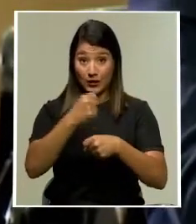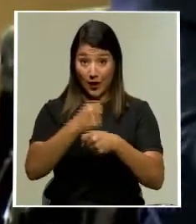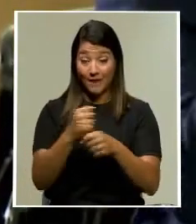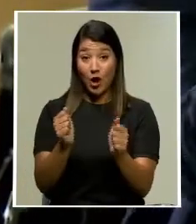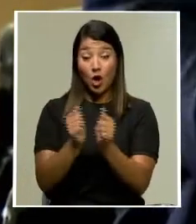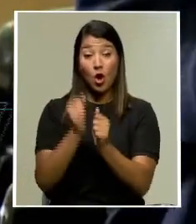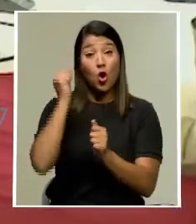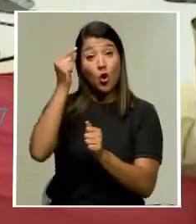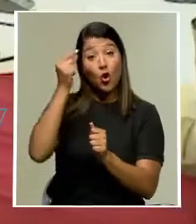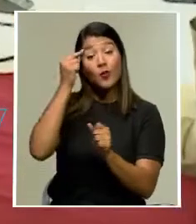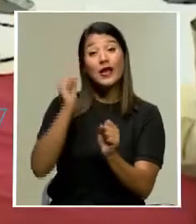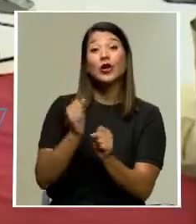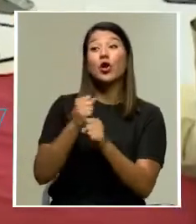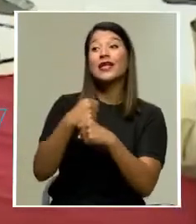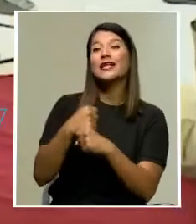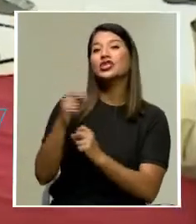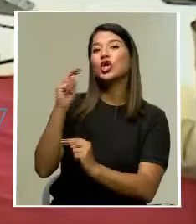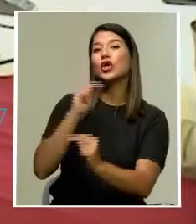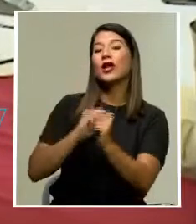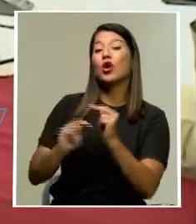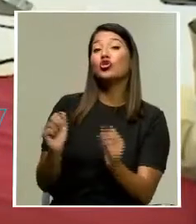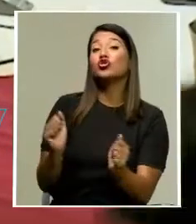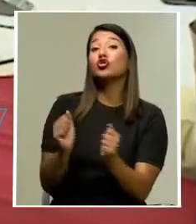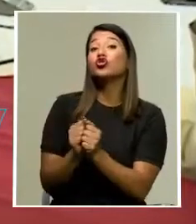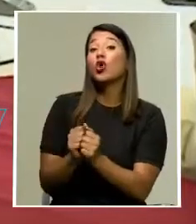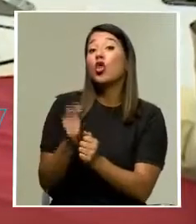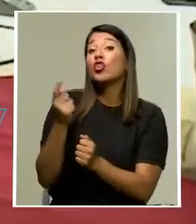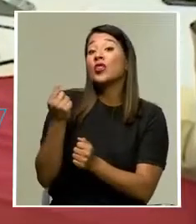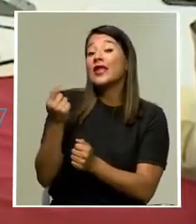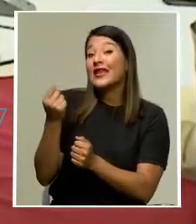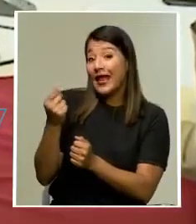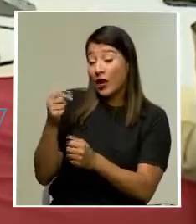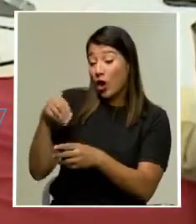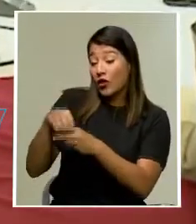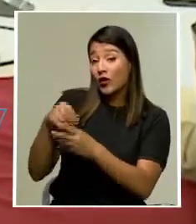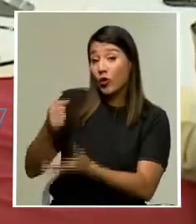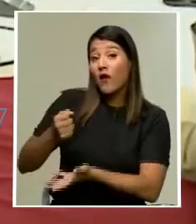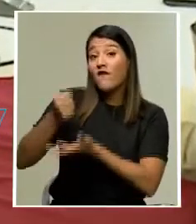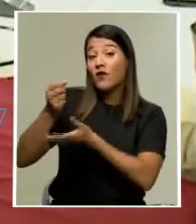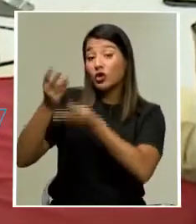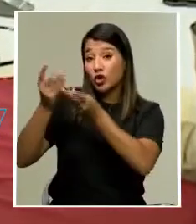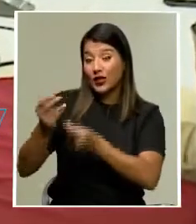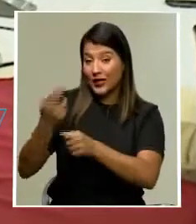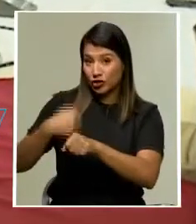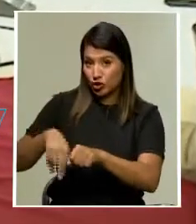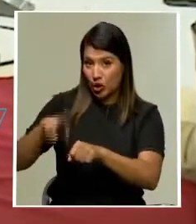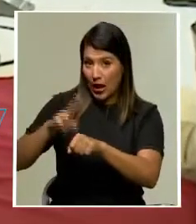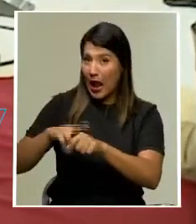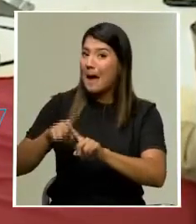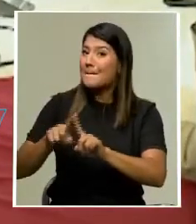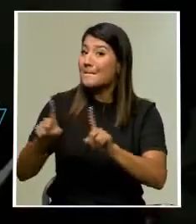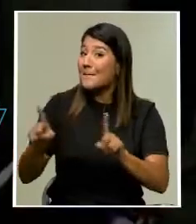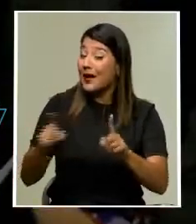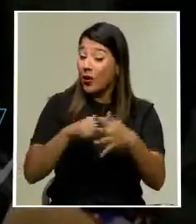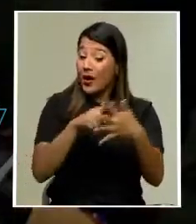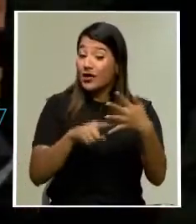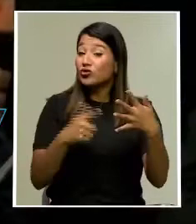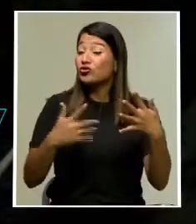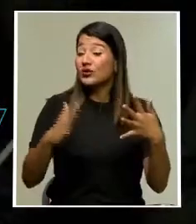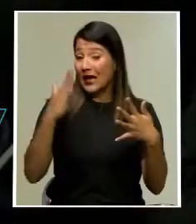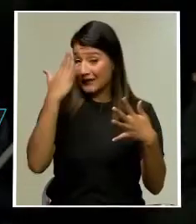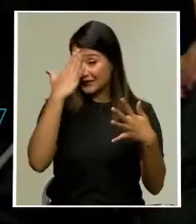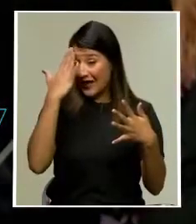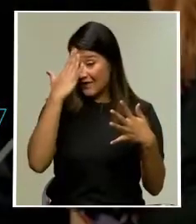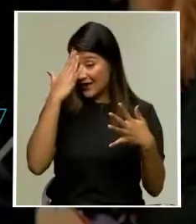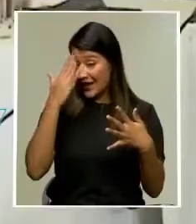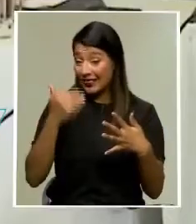realizado inversiones con fondos de la Tesorería Nacional en dicha entidad bancaria, a pesar de que conocían que existía una posibilidad muy